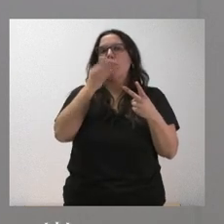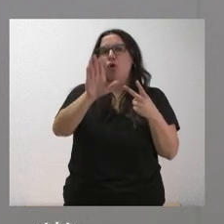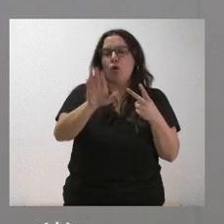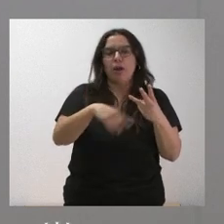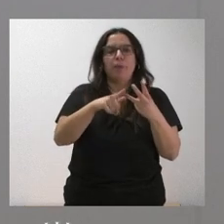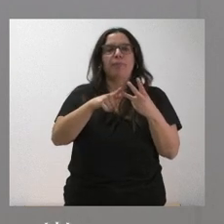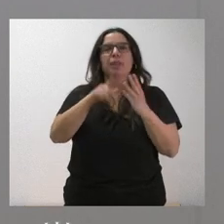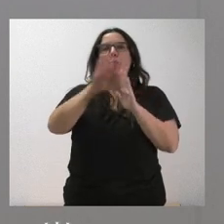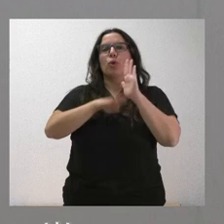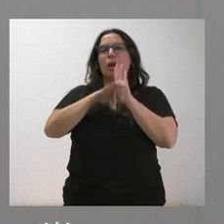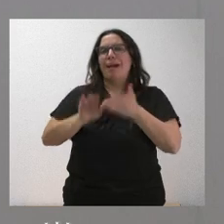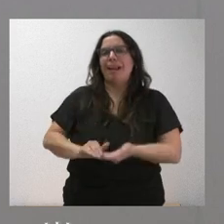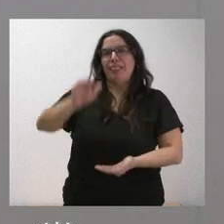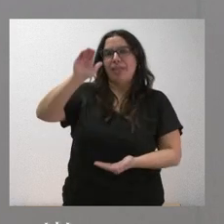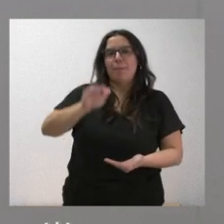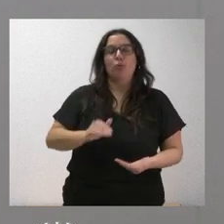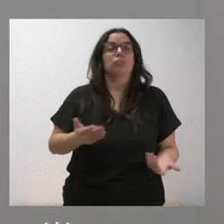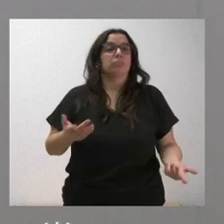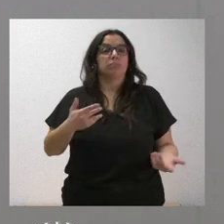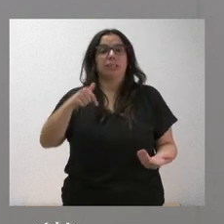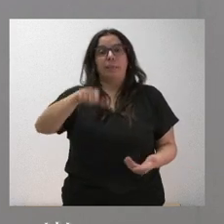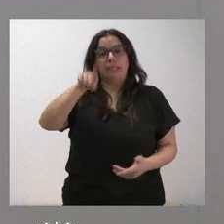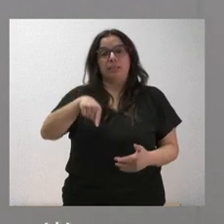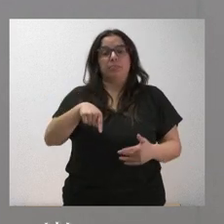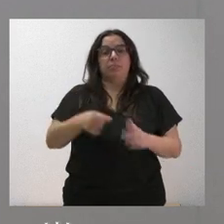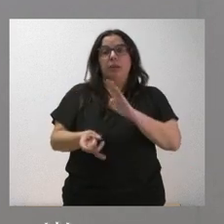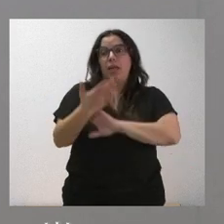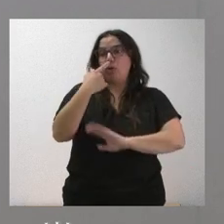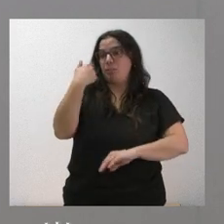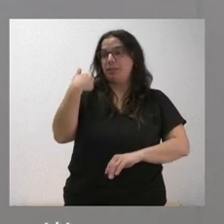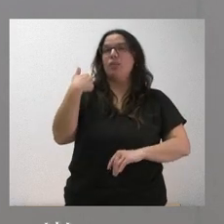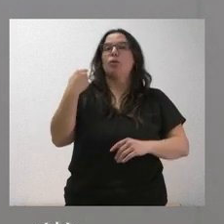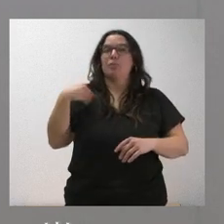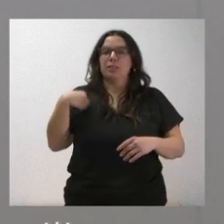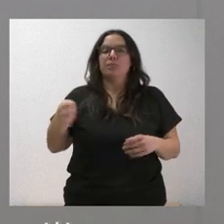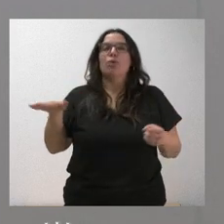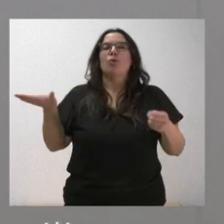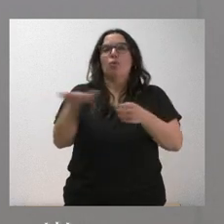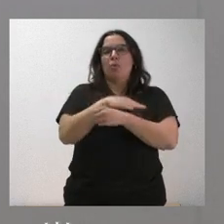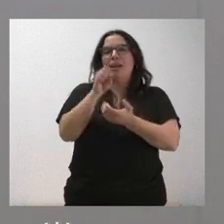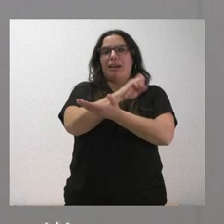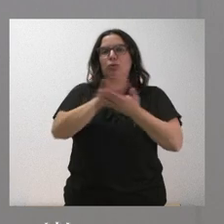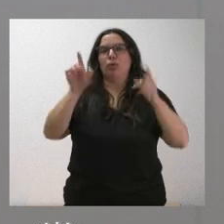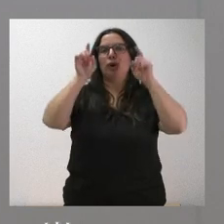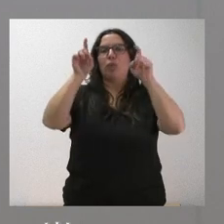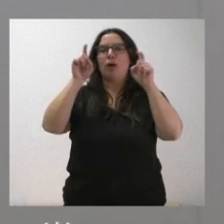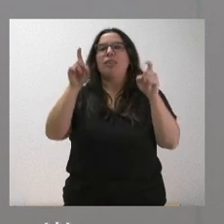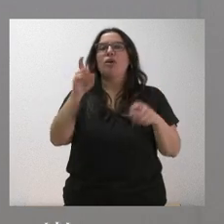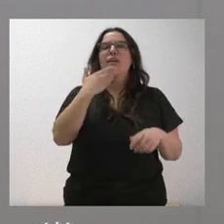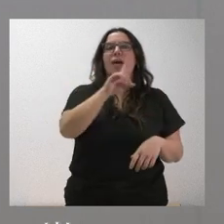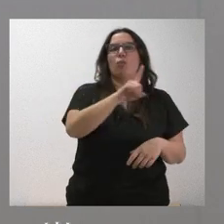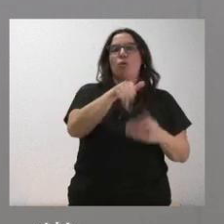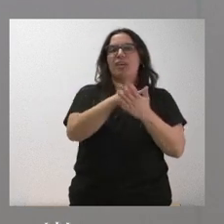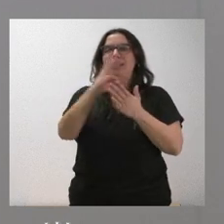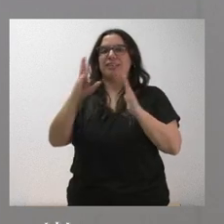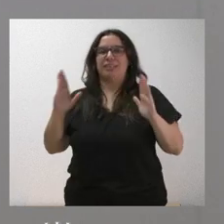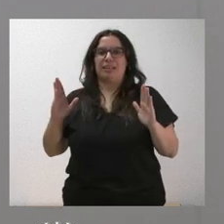todo lo que tiene que ver que hemos puesto en marcha en esta legislatura desde el año pasado de la extensión gratuita de la educación de 1 a 3 años que